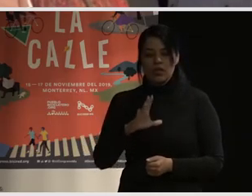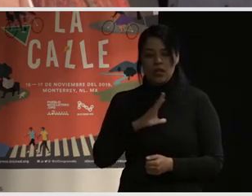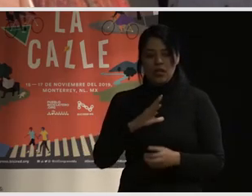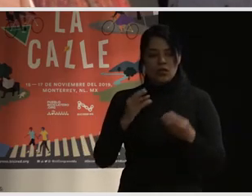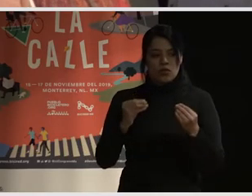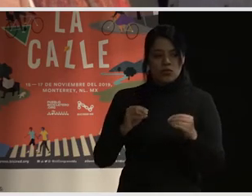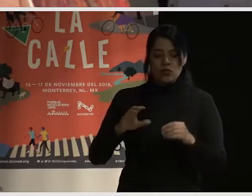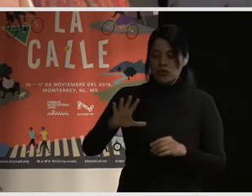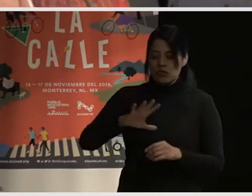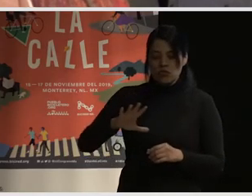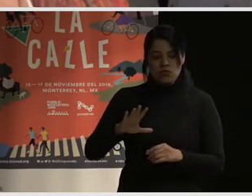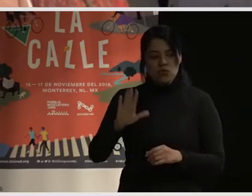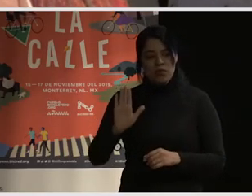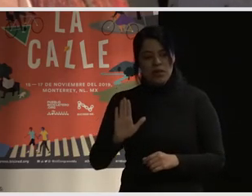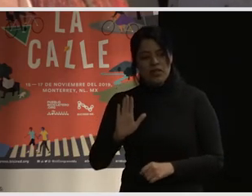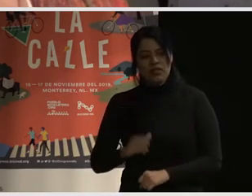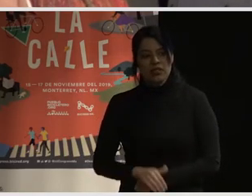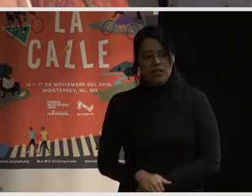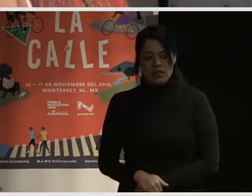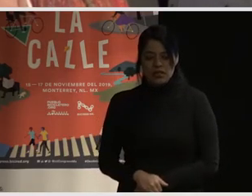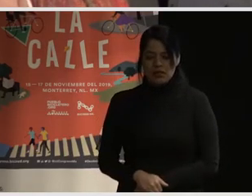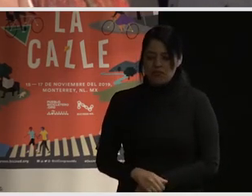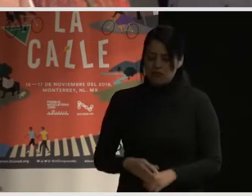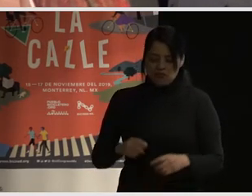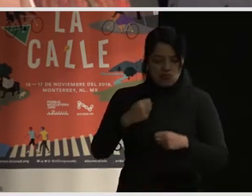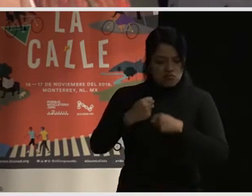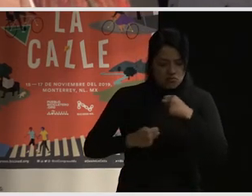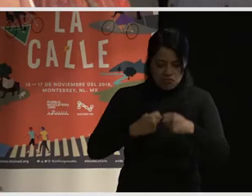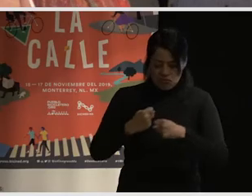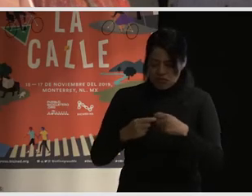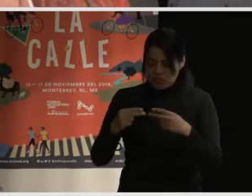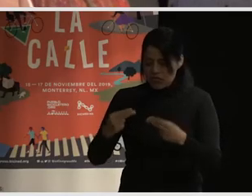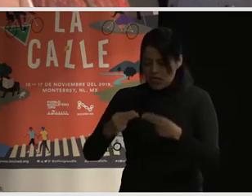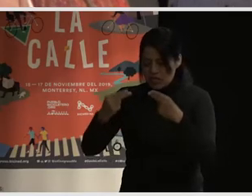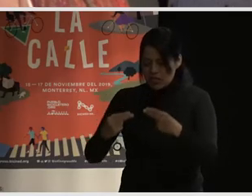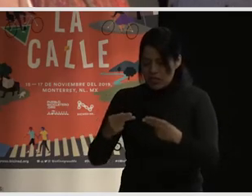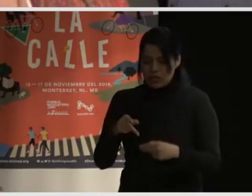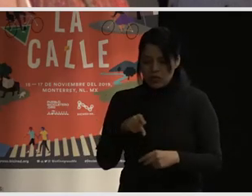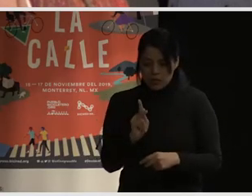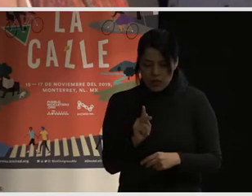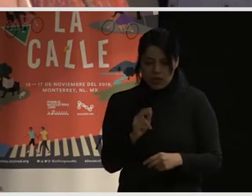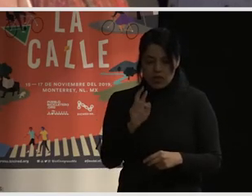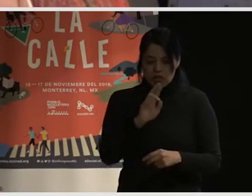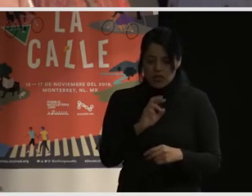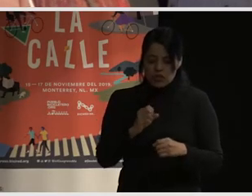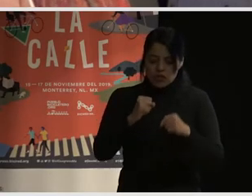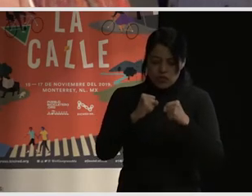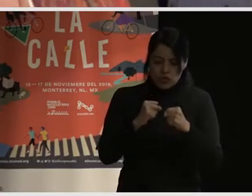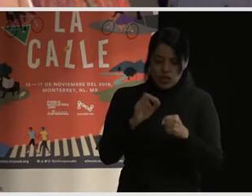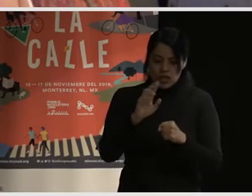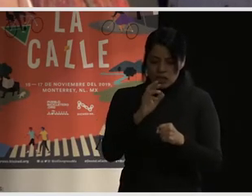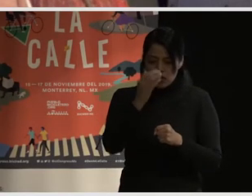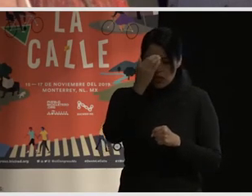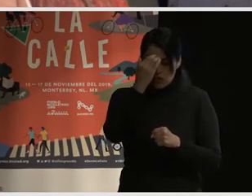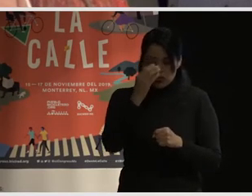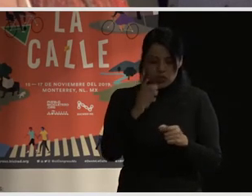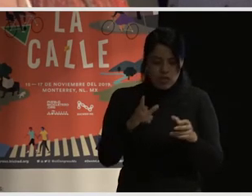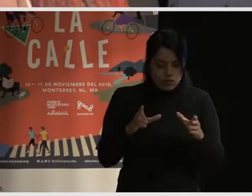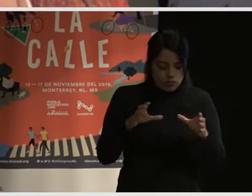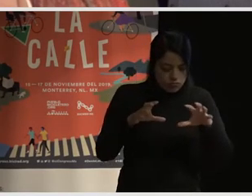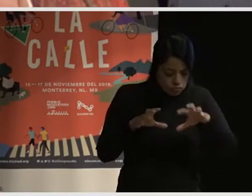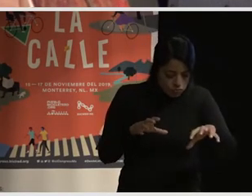muy diferentes culturales económicas comerciales de todo tipo entonces el fortalecer el reconocer una parte parcialmente de